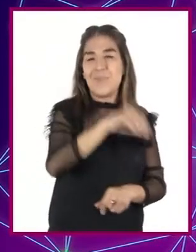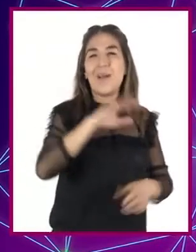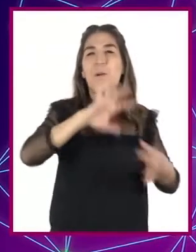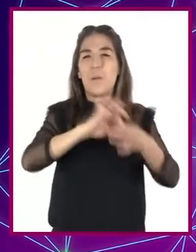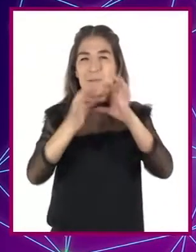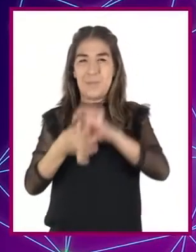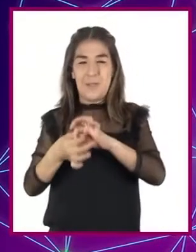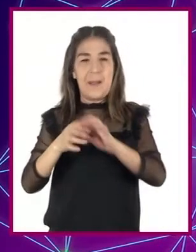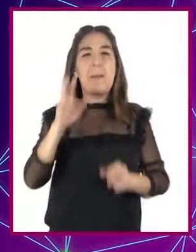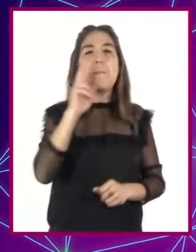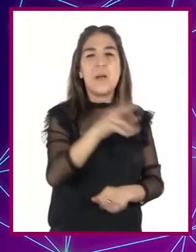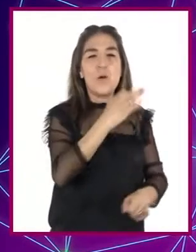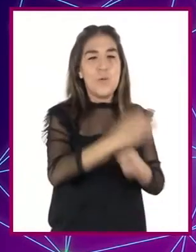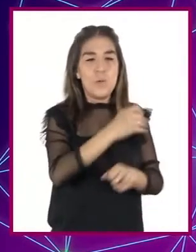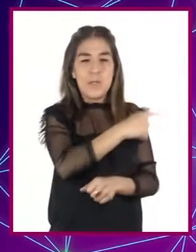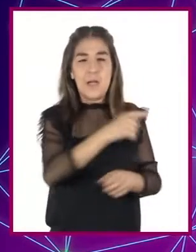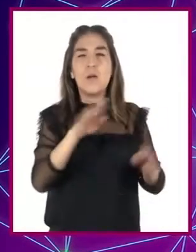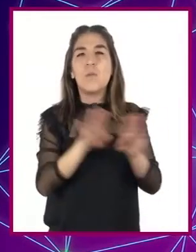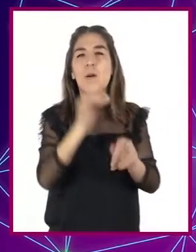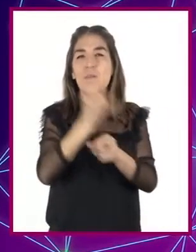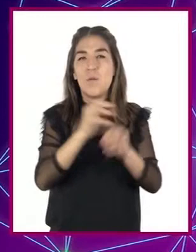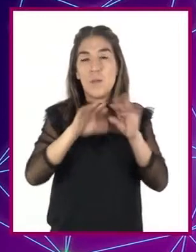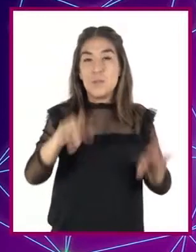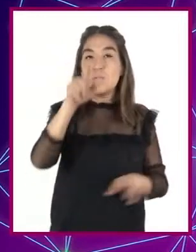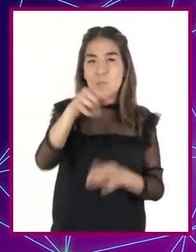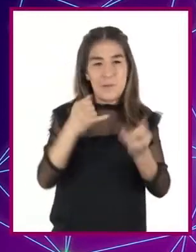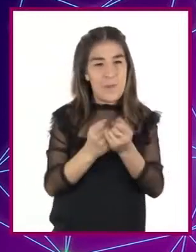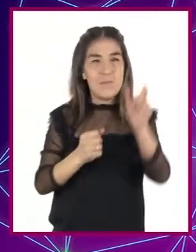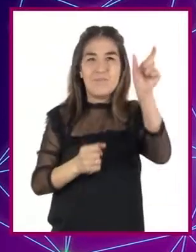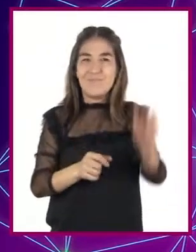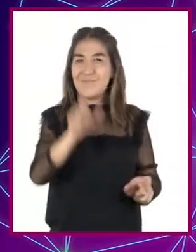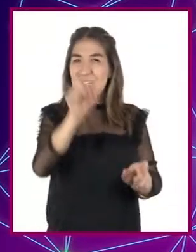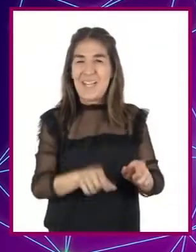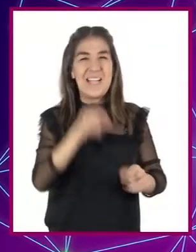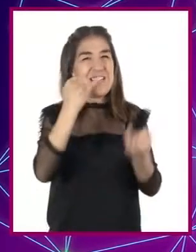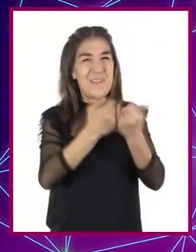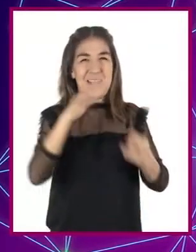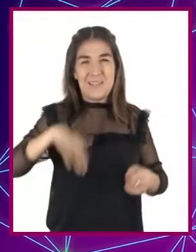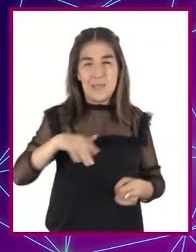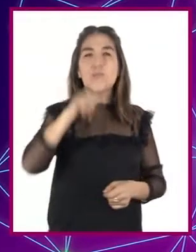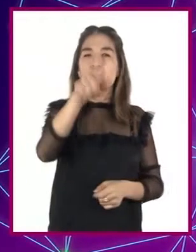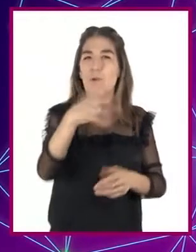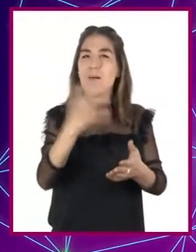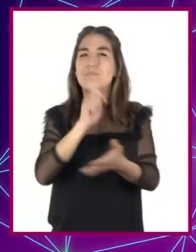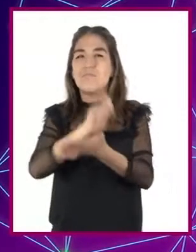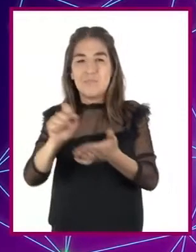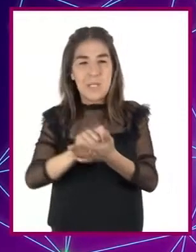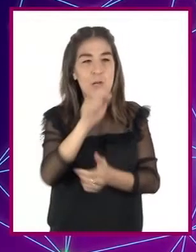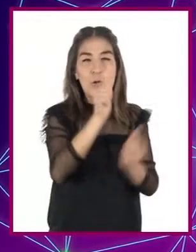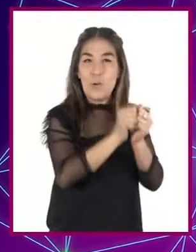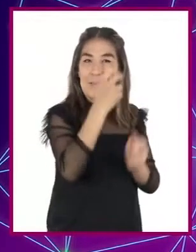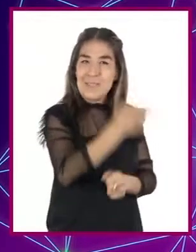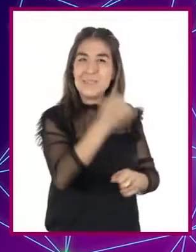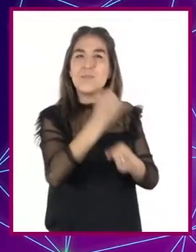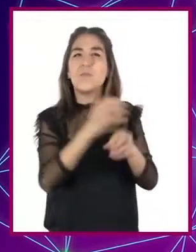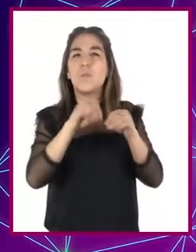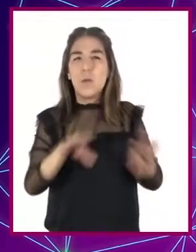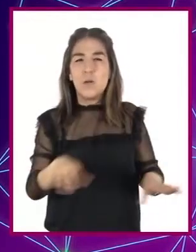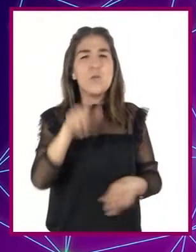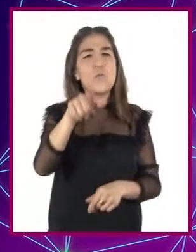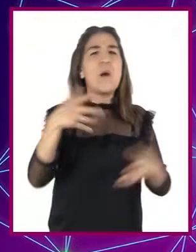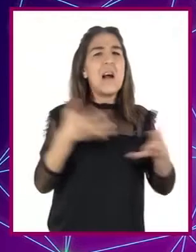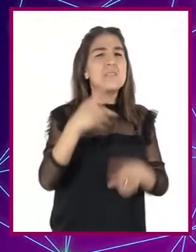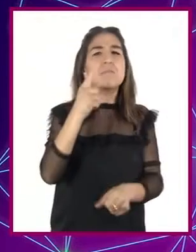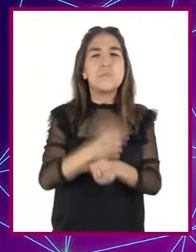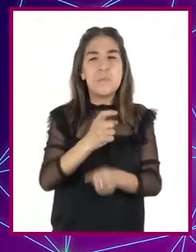que representen esta información en un histograma con 5 intervalos. ¿Qué harían primero para construir el histograma?